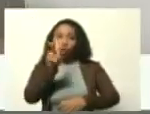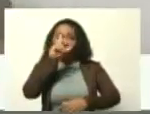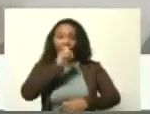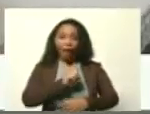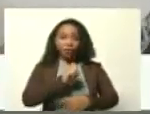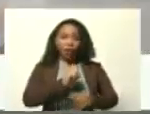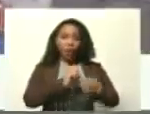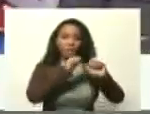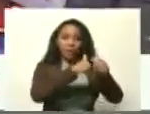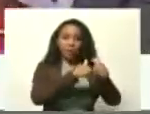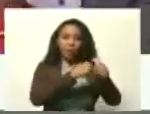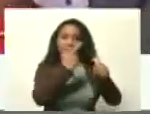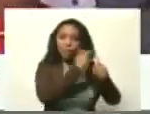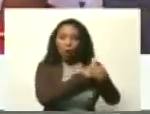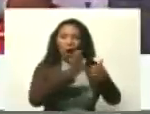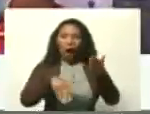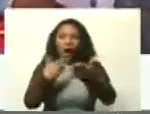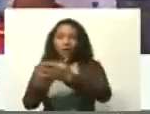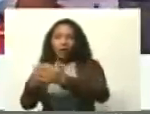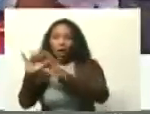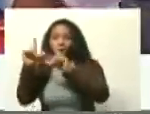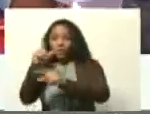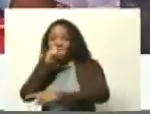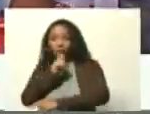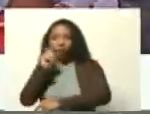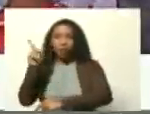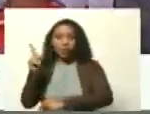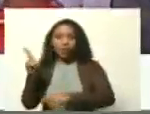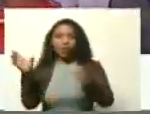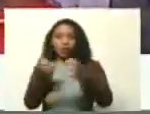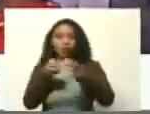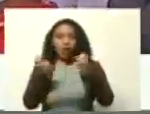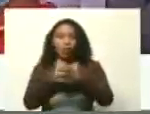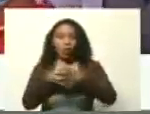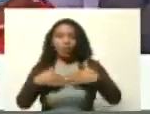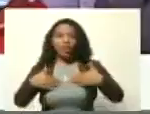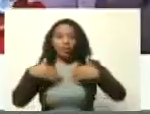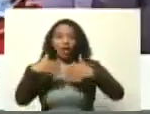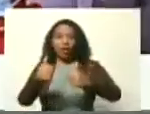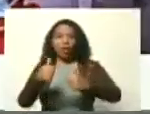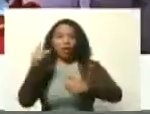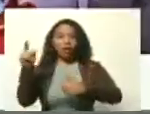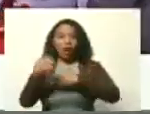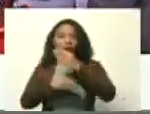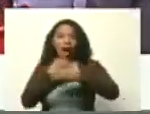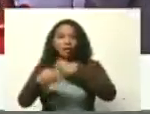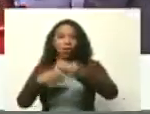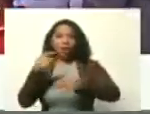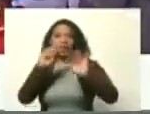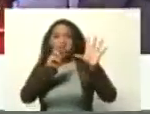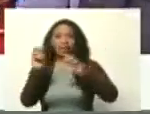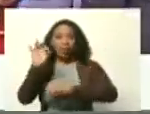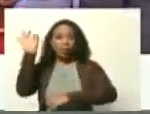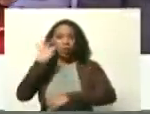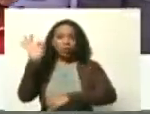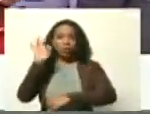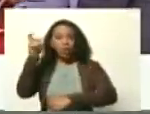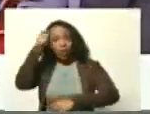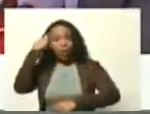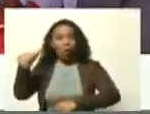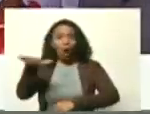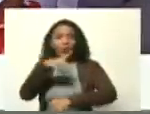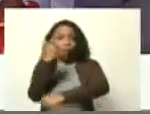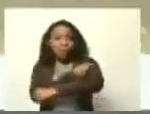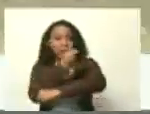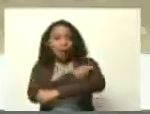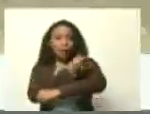11 años. A la fecha, las autoridades del sector salud han cubierto más del 70% de la población en